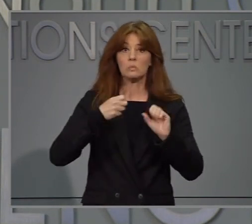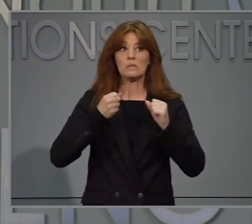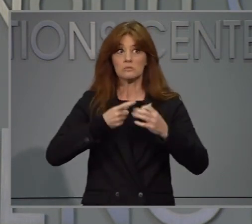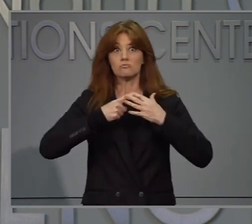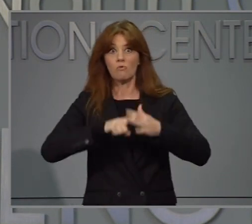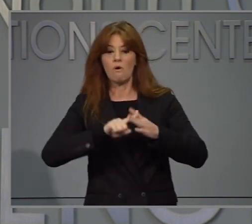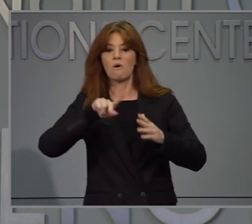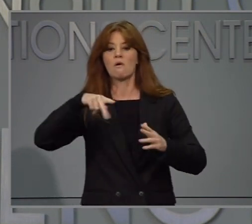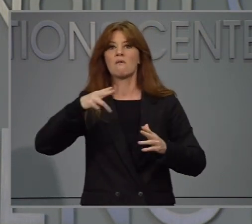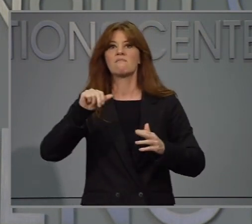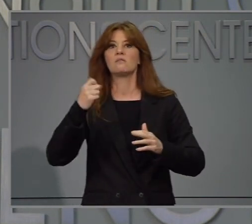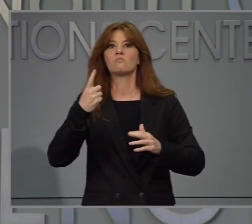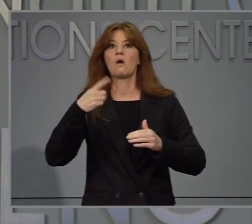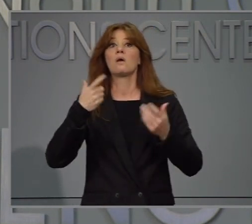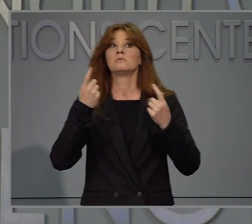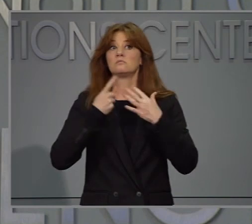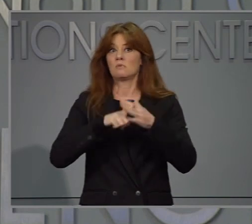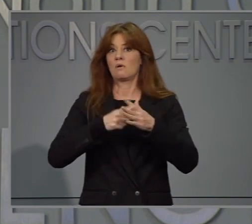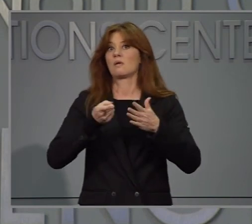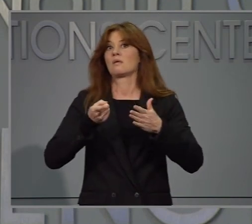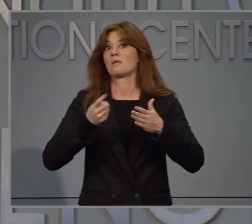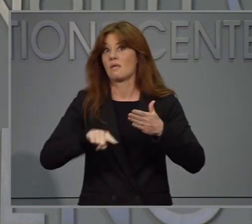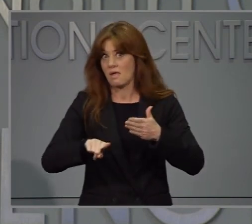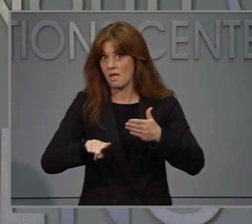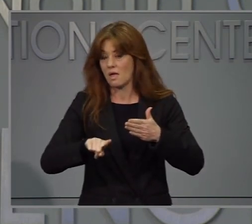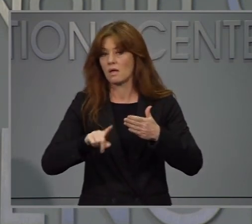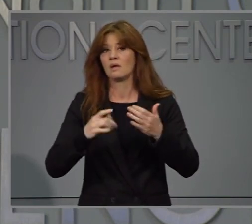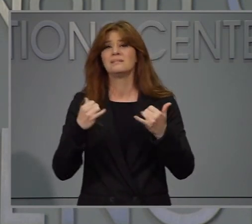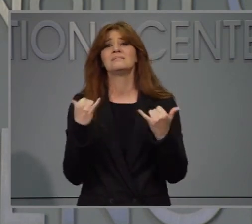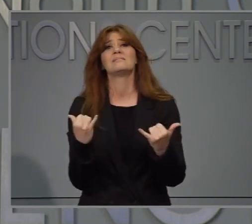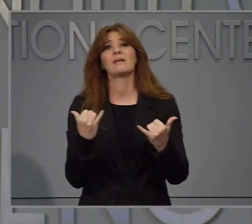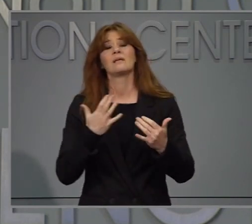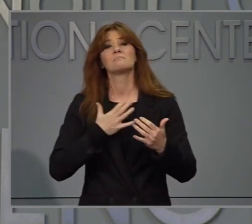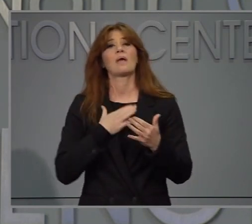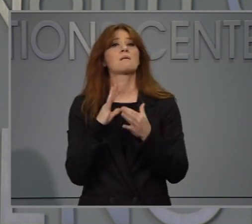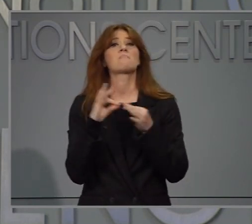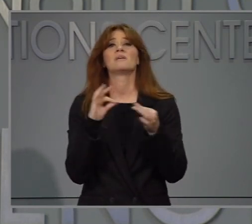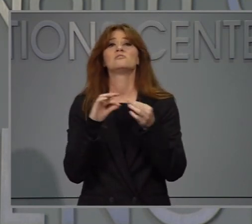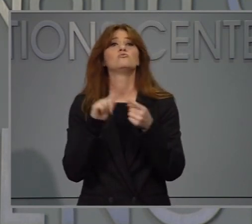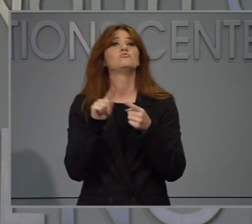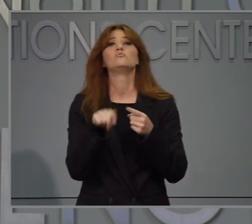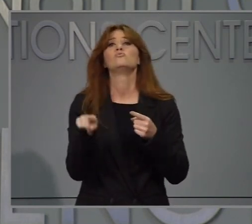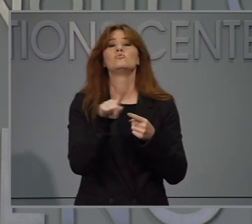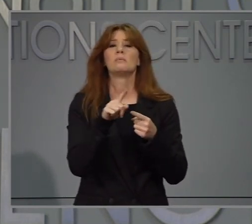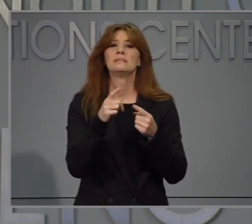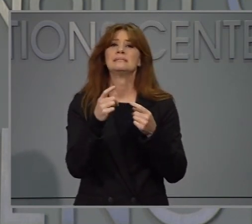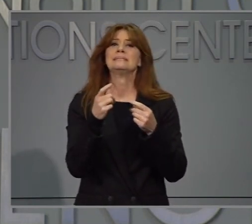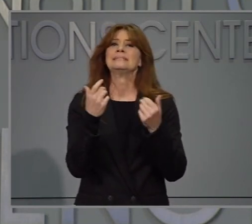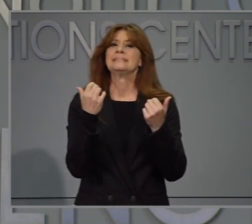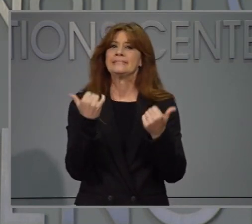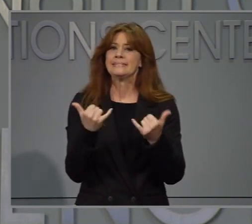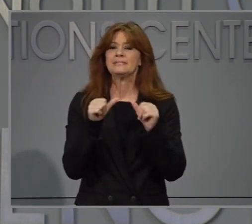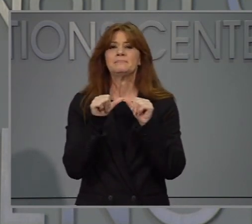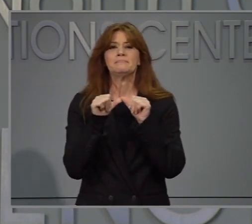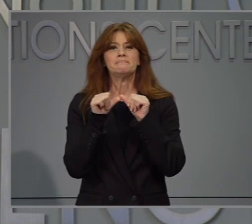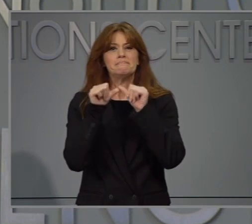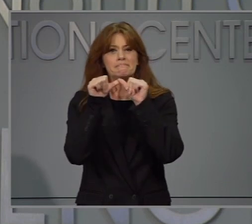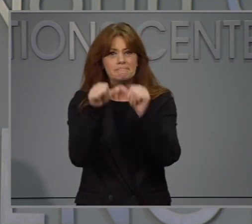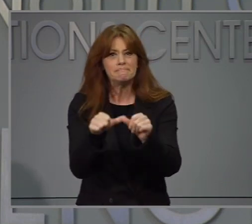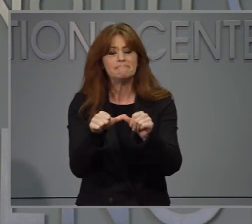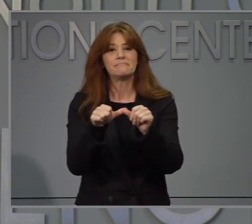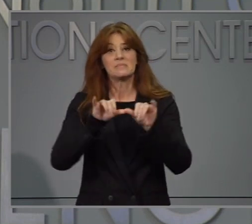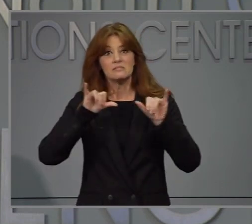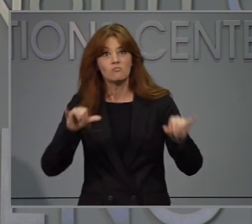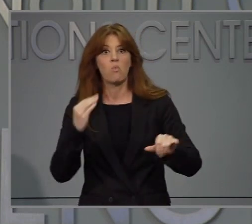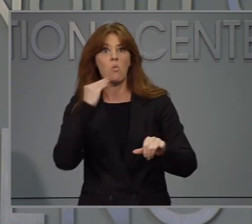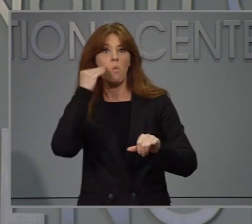estabilizarán lo suficiente para pasar a la fase 1 la próxima semana. Mi mensaje hoy es continuar prestando